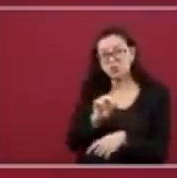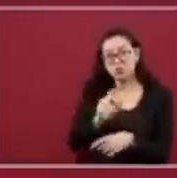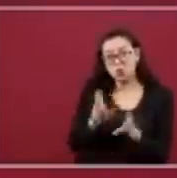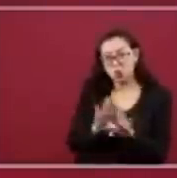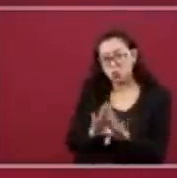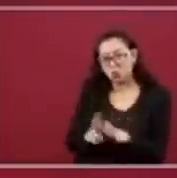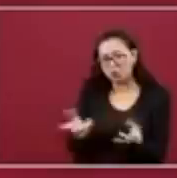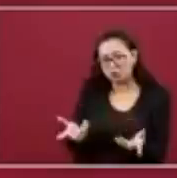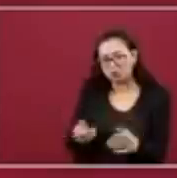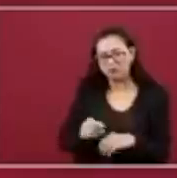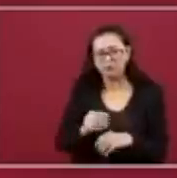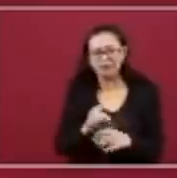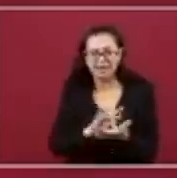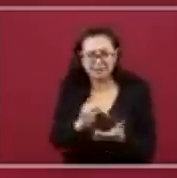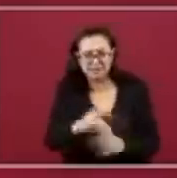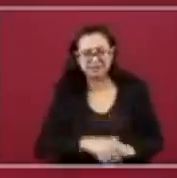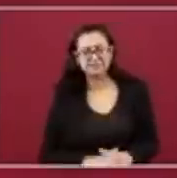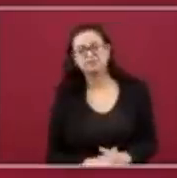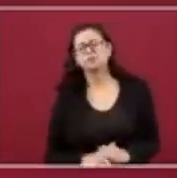estamos